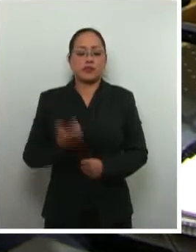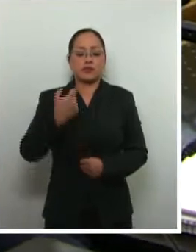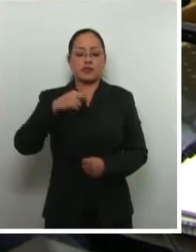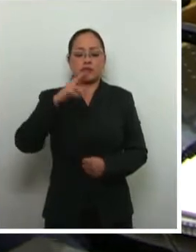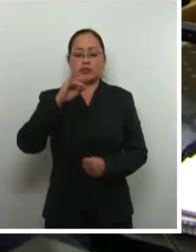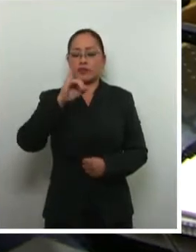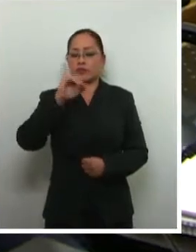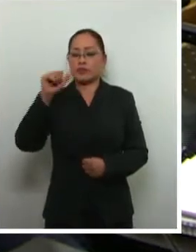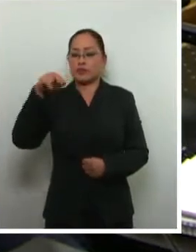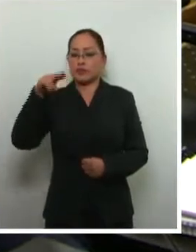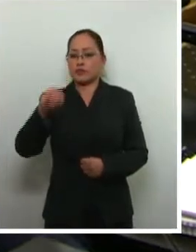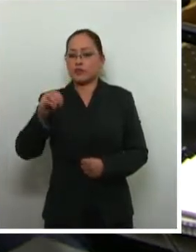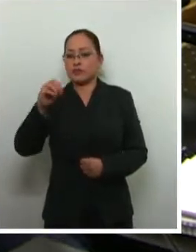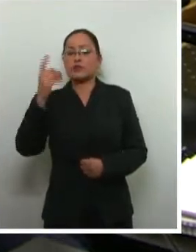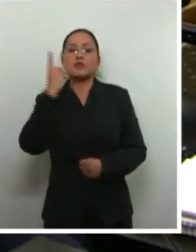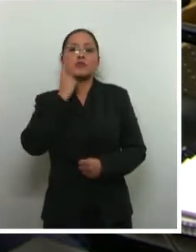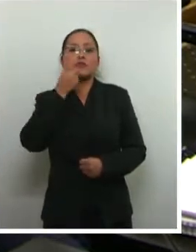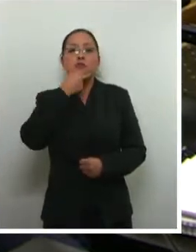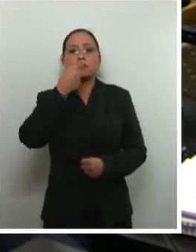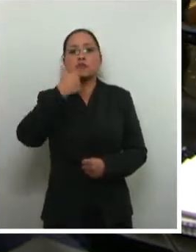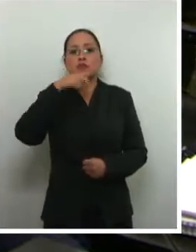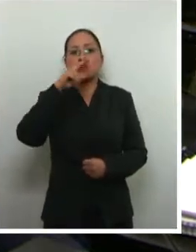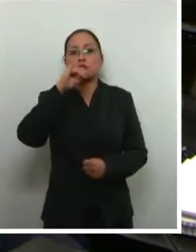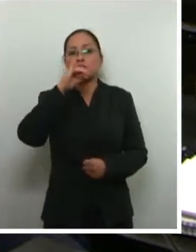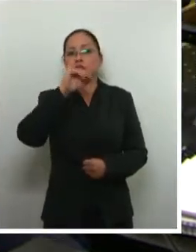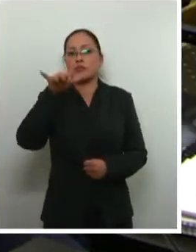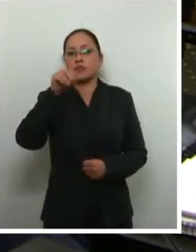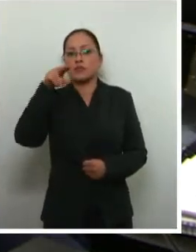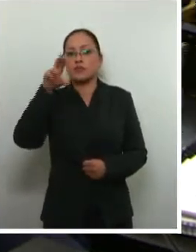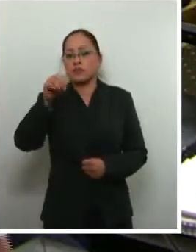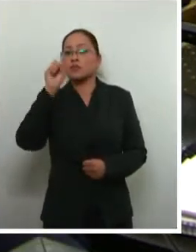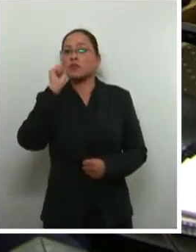Quijano, diputado Quijano, a favor.